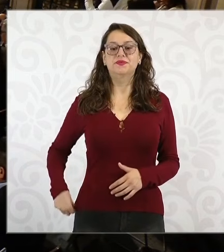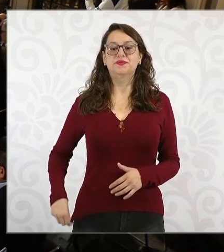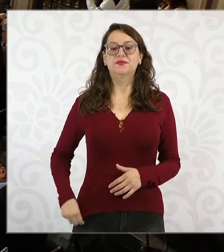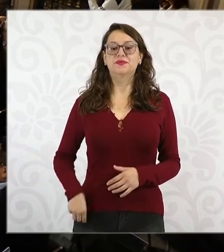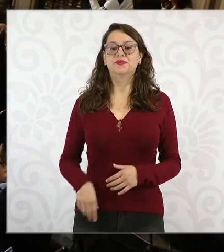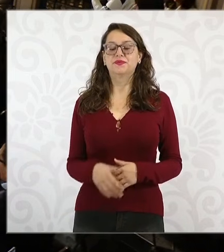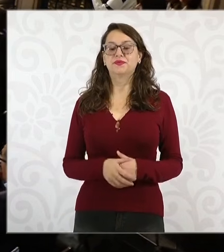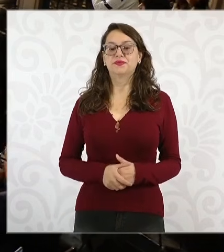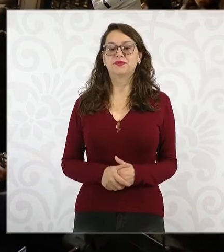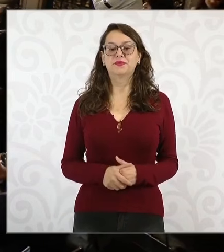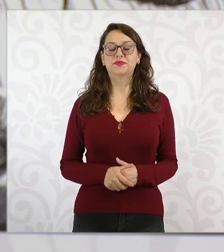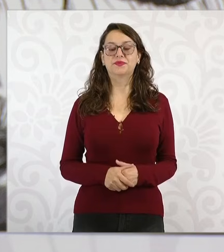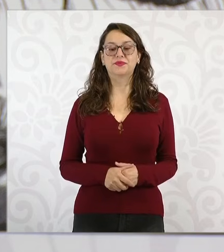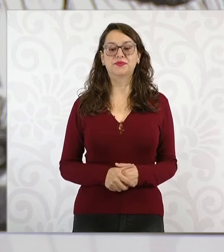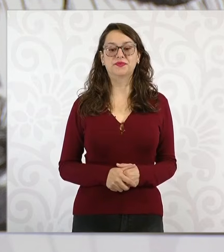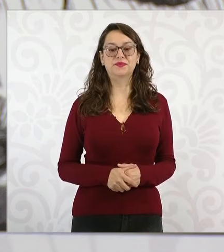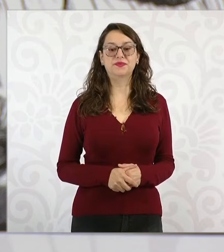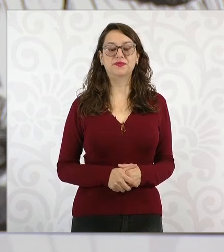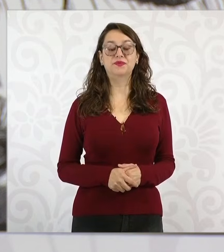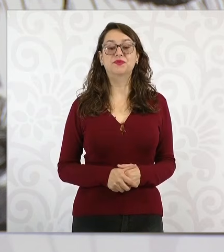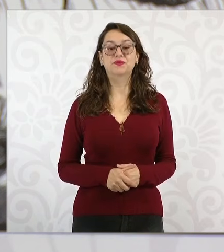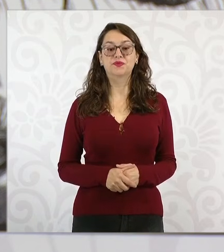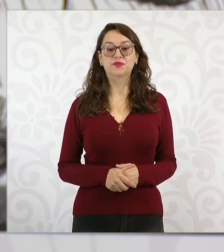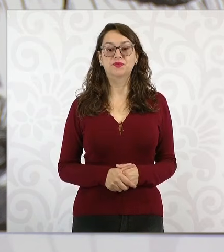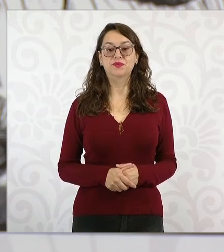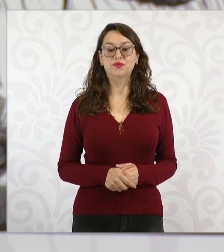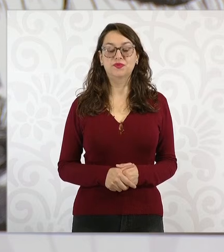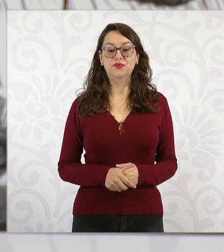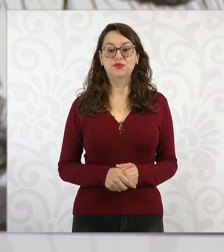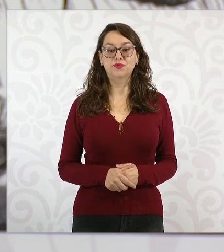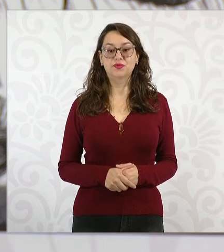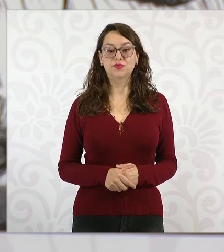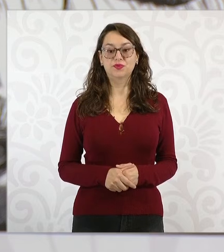Bueno, el día de hoy vamos a hablar